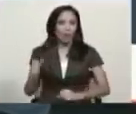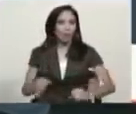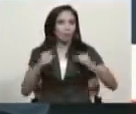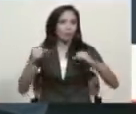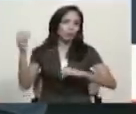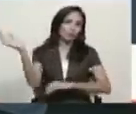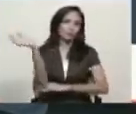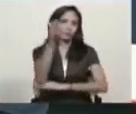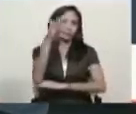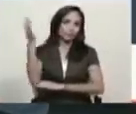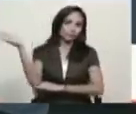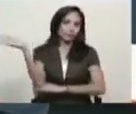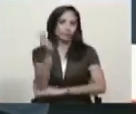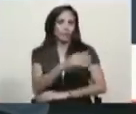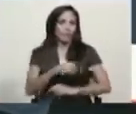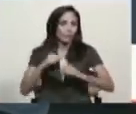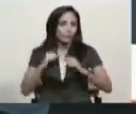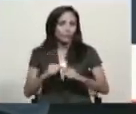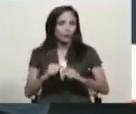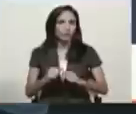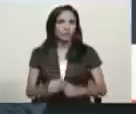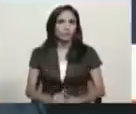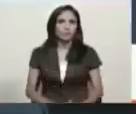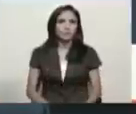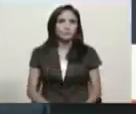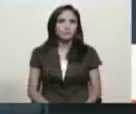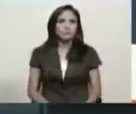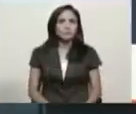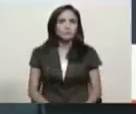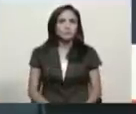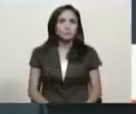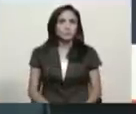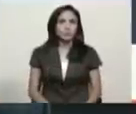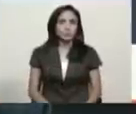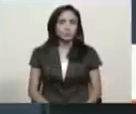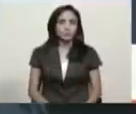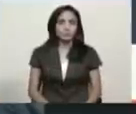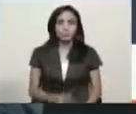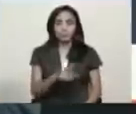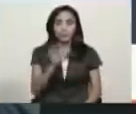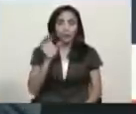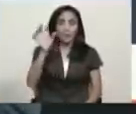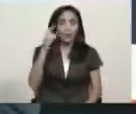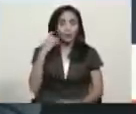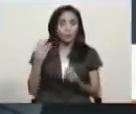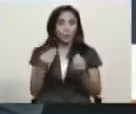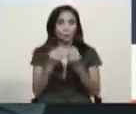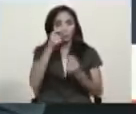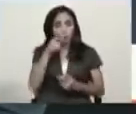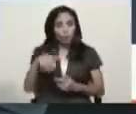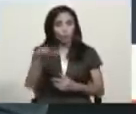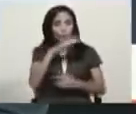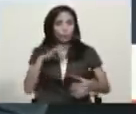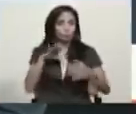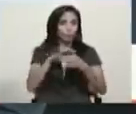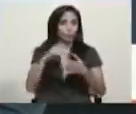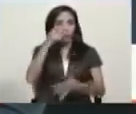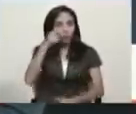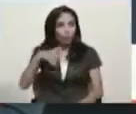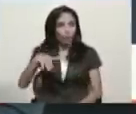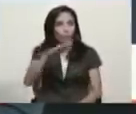y tomamos con fuerza la conducción de la patria junto a nuestro pueblo y en unión cívico-militar.